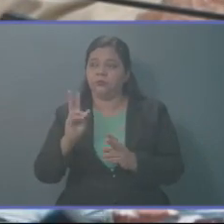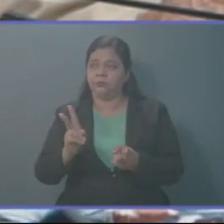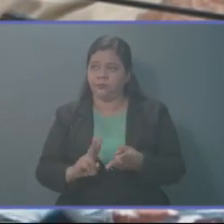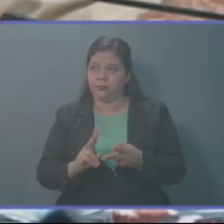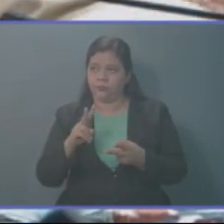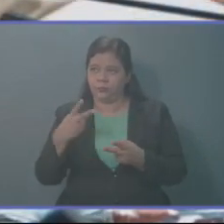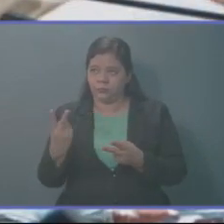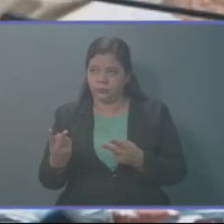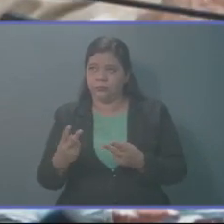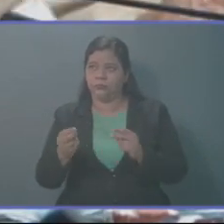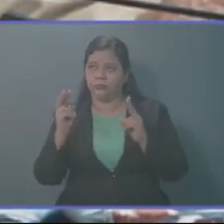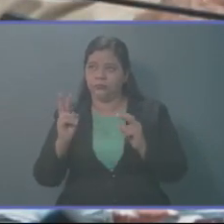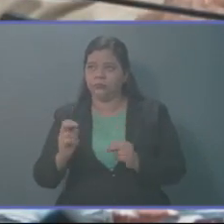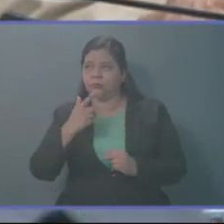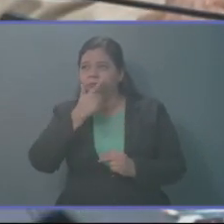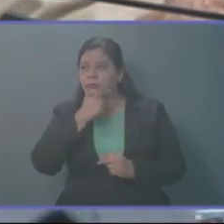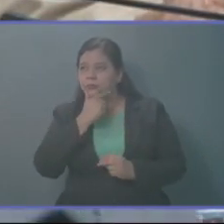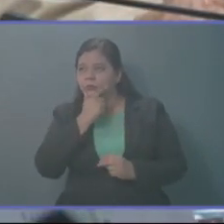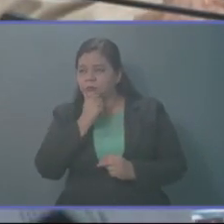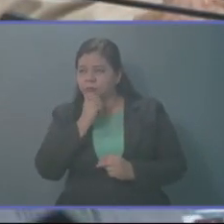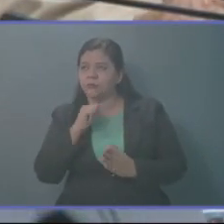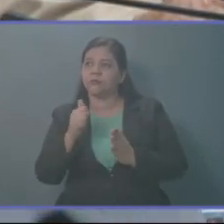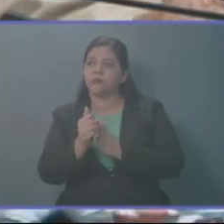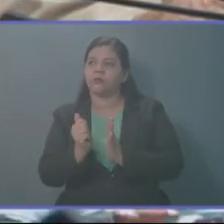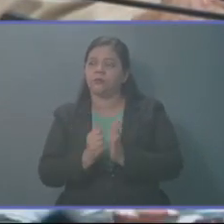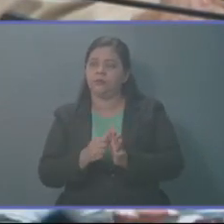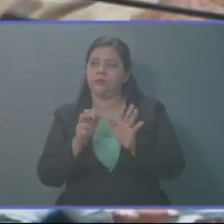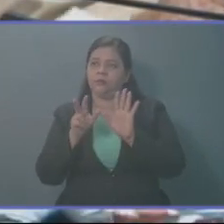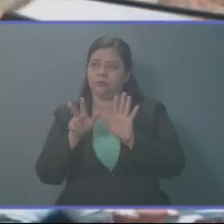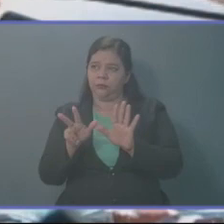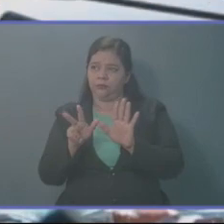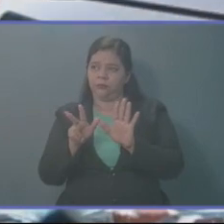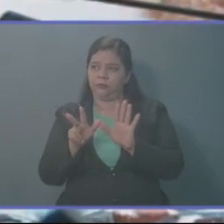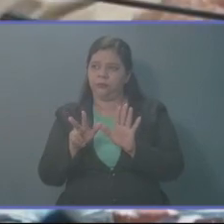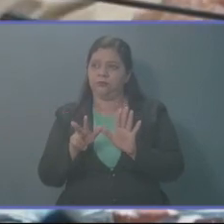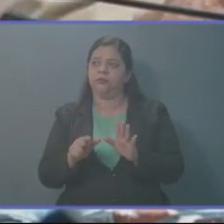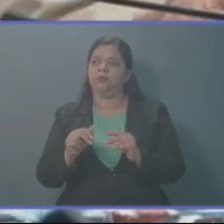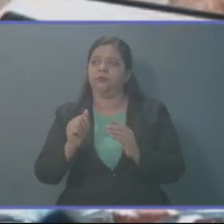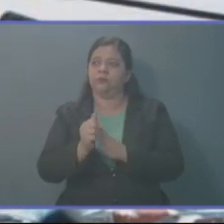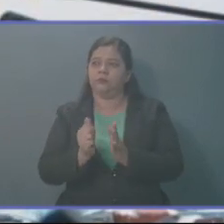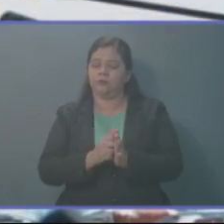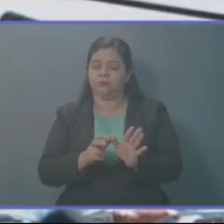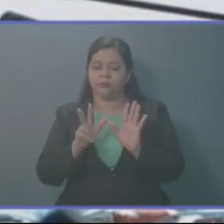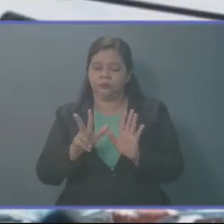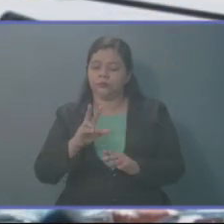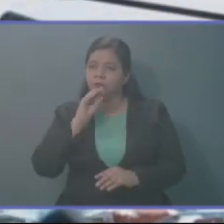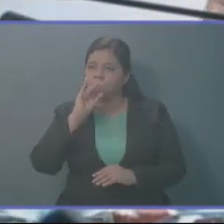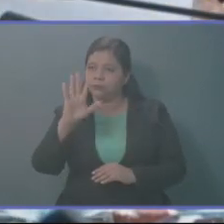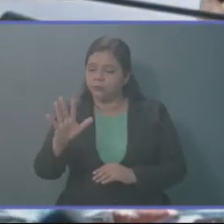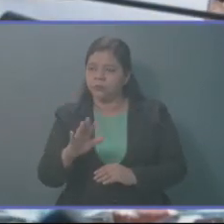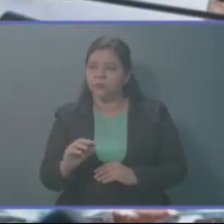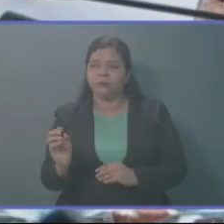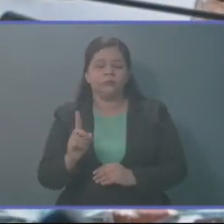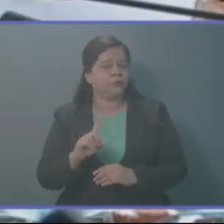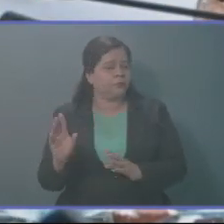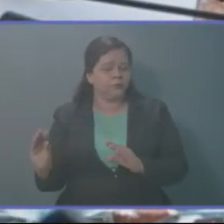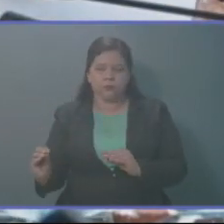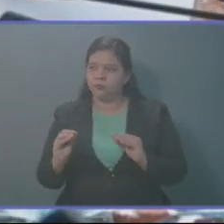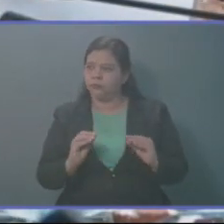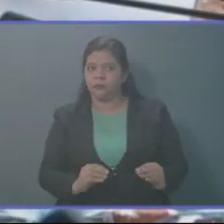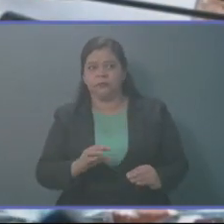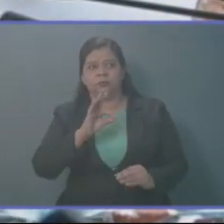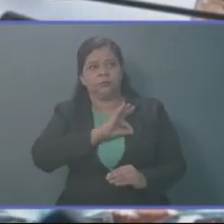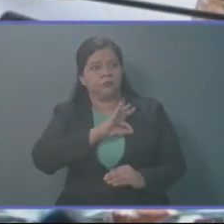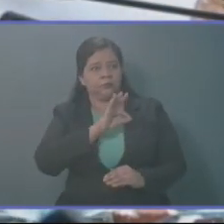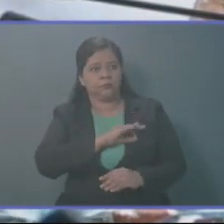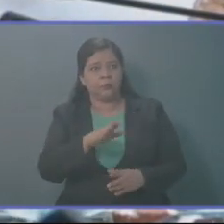segundo, sobre las dudas que hay del artículo 8, el artículo 8 indica que no serán aplicables los